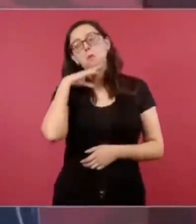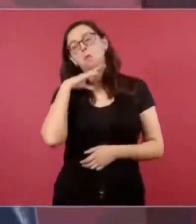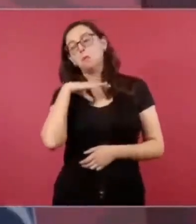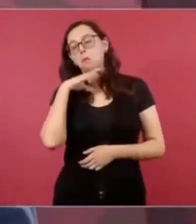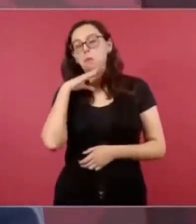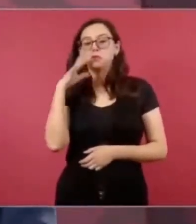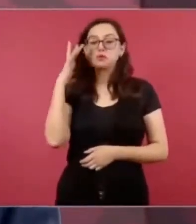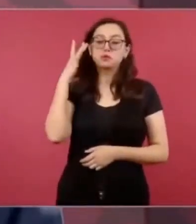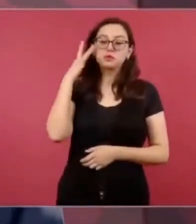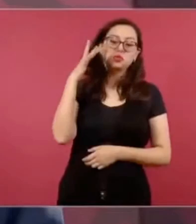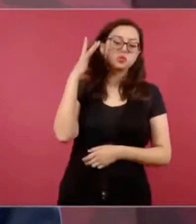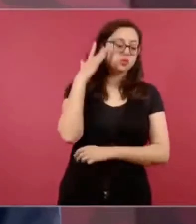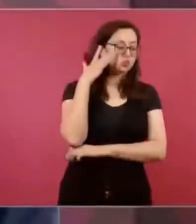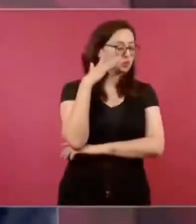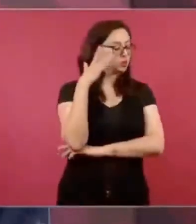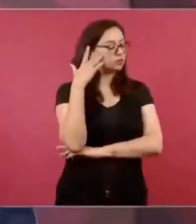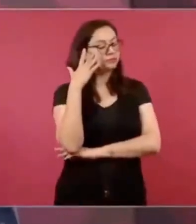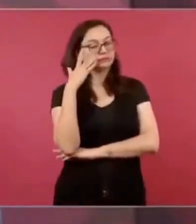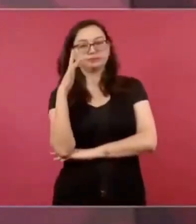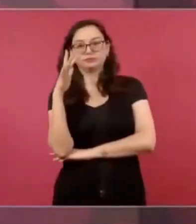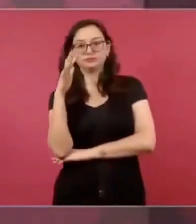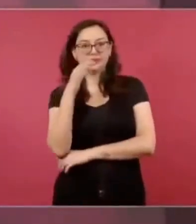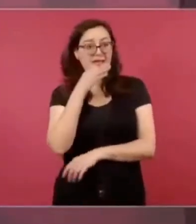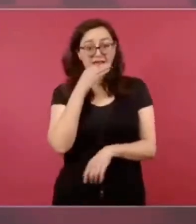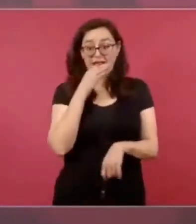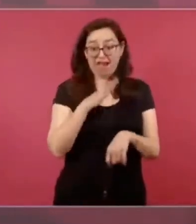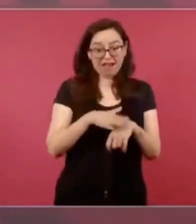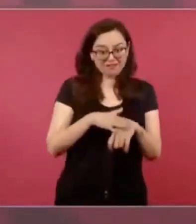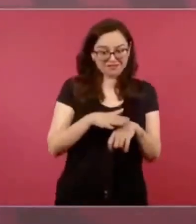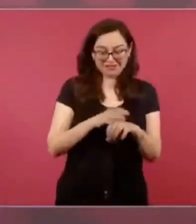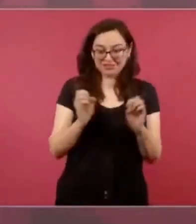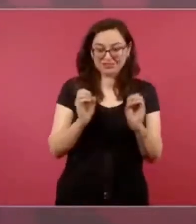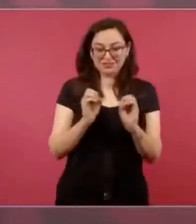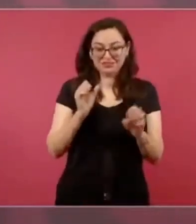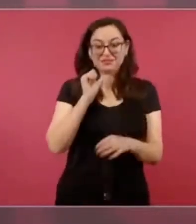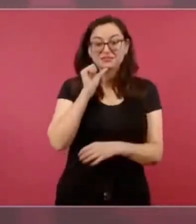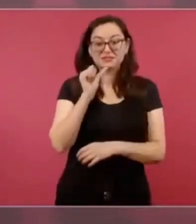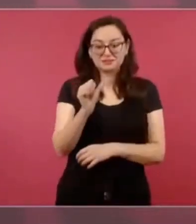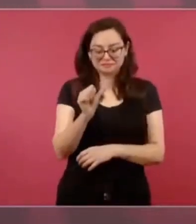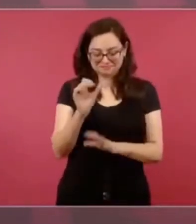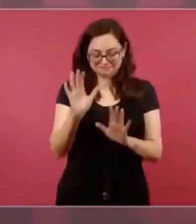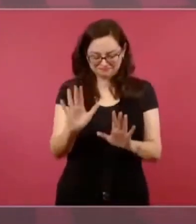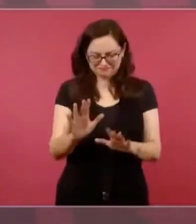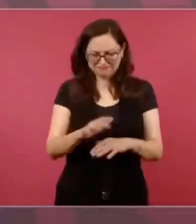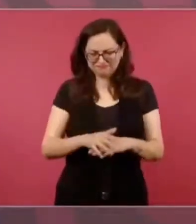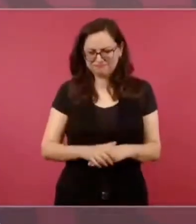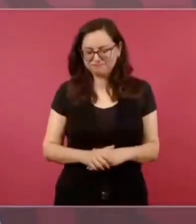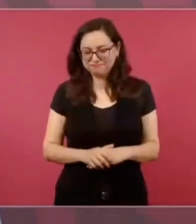vamos a hacer dos cosas. Una, nunca se cancela el derecho